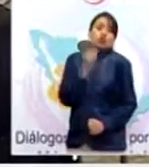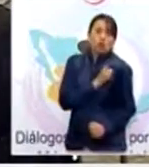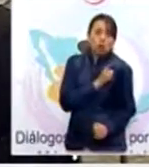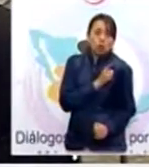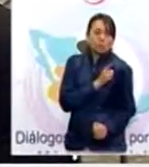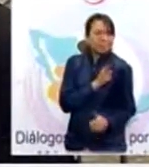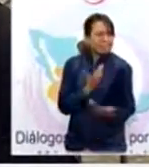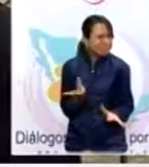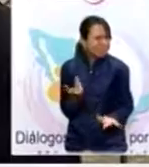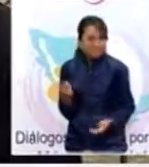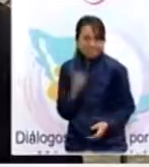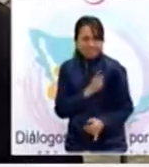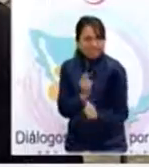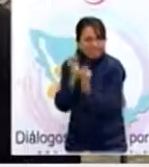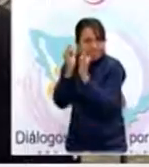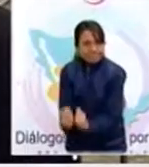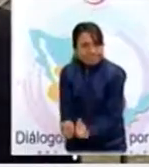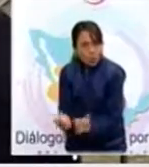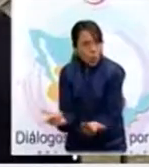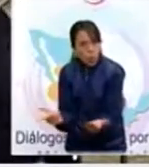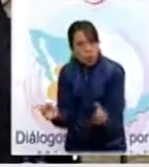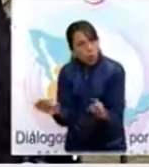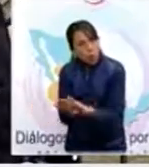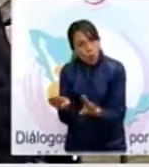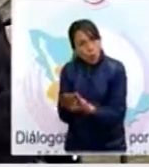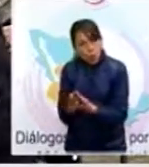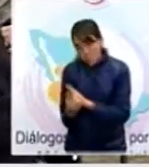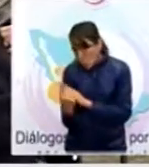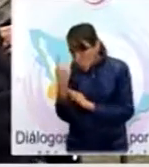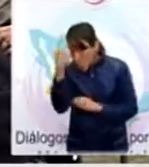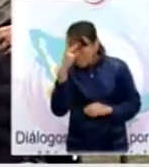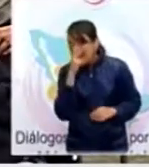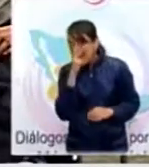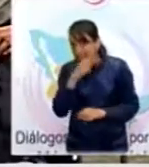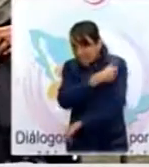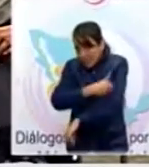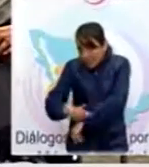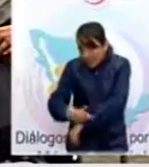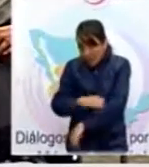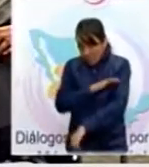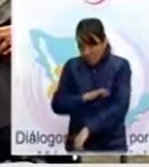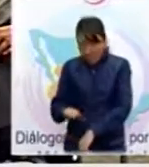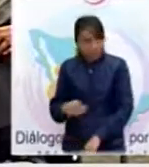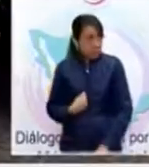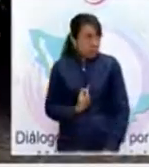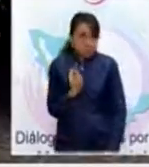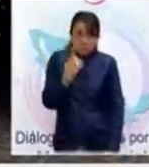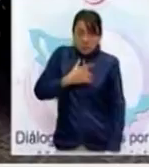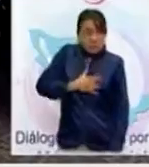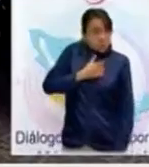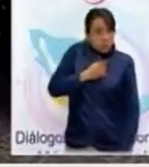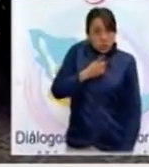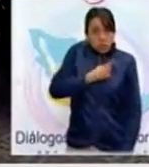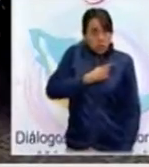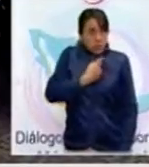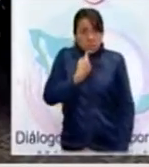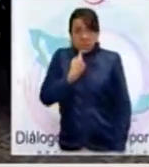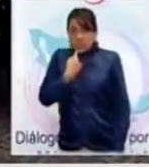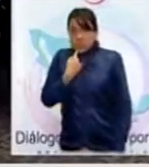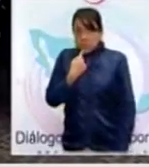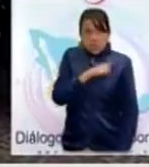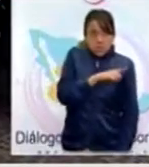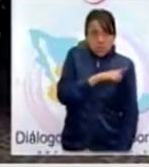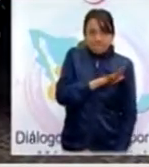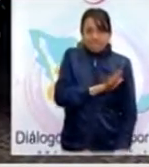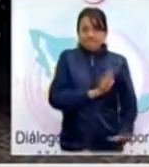pues difícilmente un padre de familia va a exponerse en lo individual hasta hacer una denuncia pública, pues por los temores que